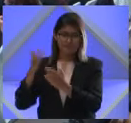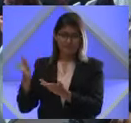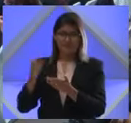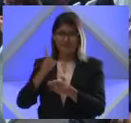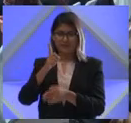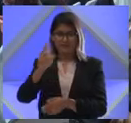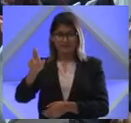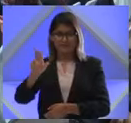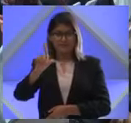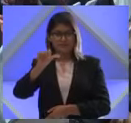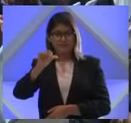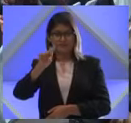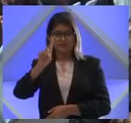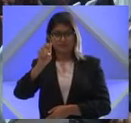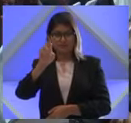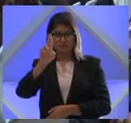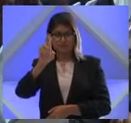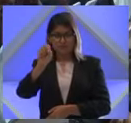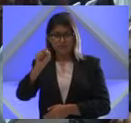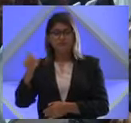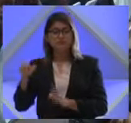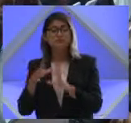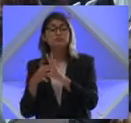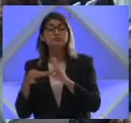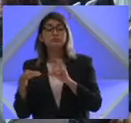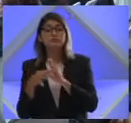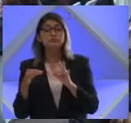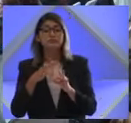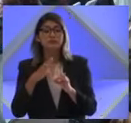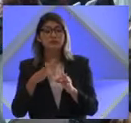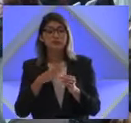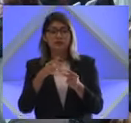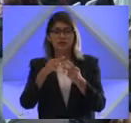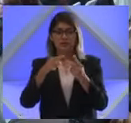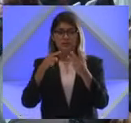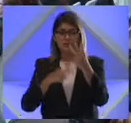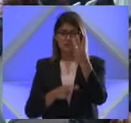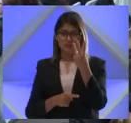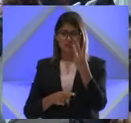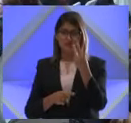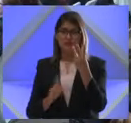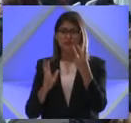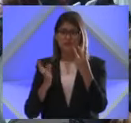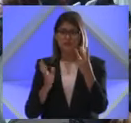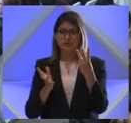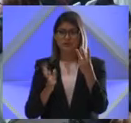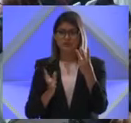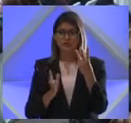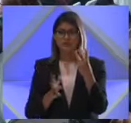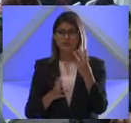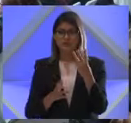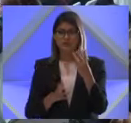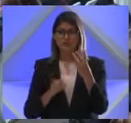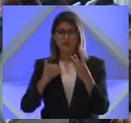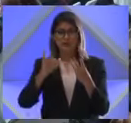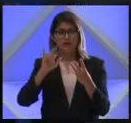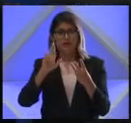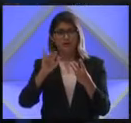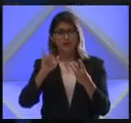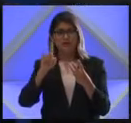misiones que ya incluyen conmutación entre satélites por ejemplo iridium